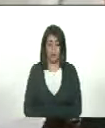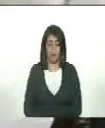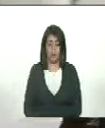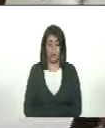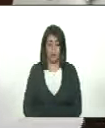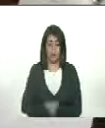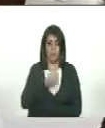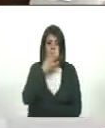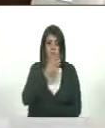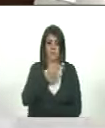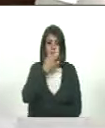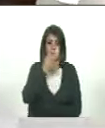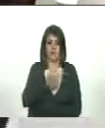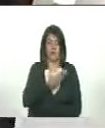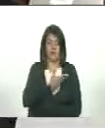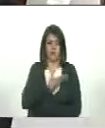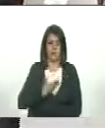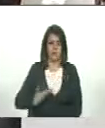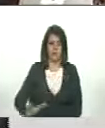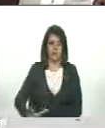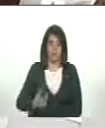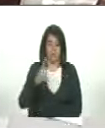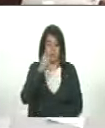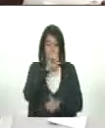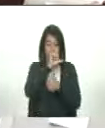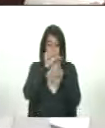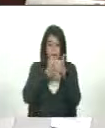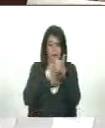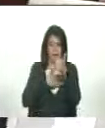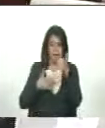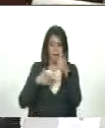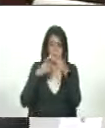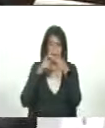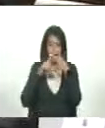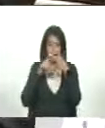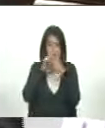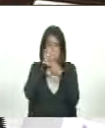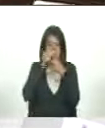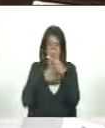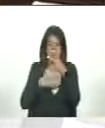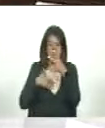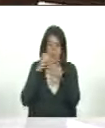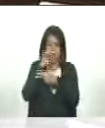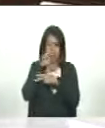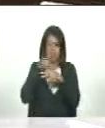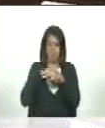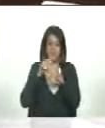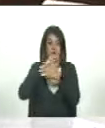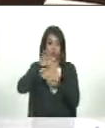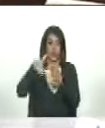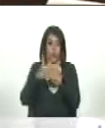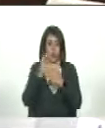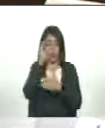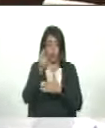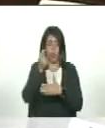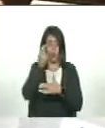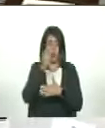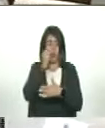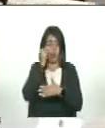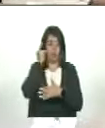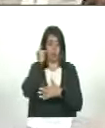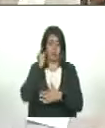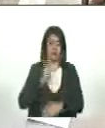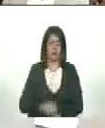Buenos días, buenas tardes, presidente, primer vicepresidente, segunda vicepresidenta de la Asamblea Nacional, colegas diputados y diputadas.